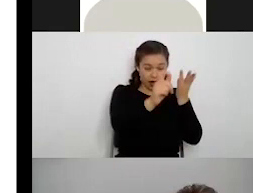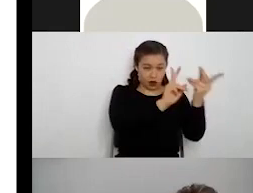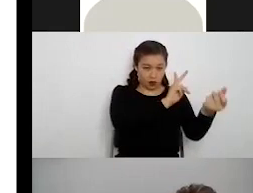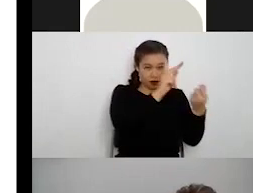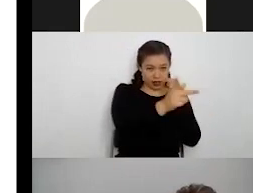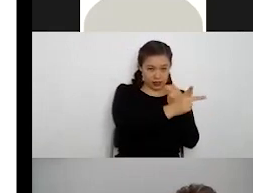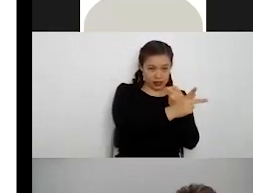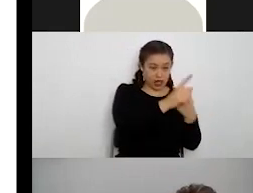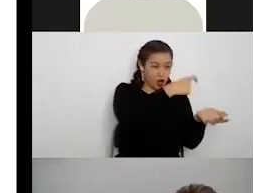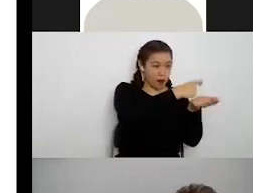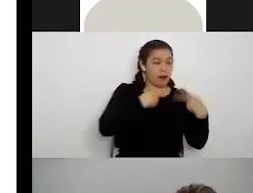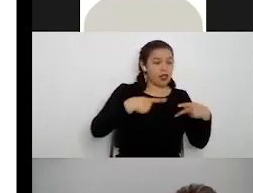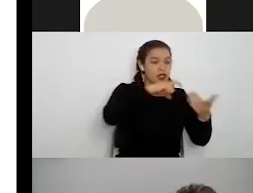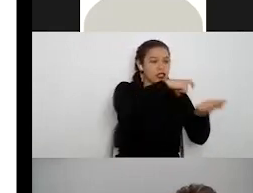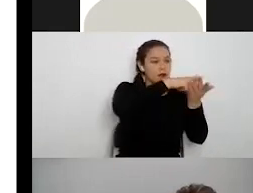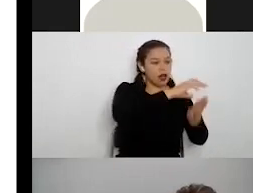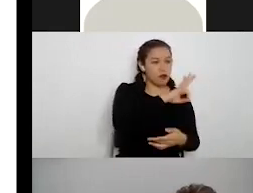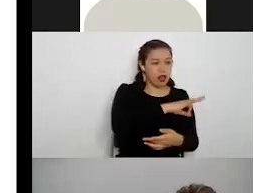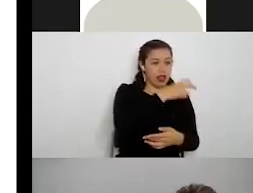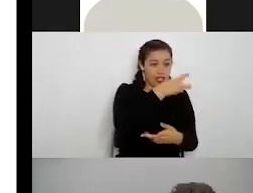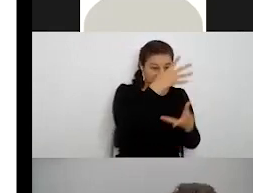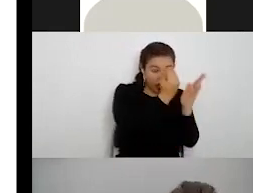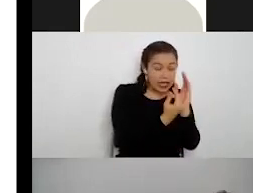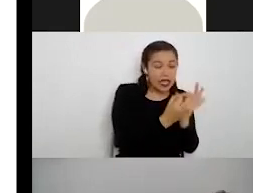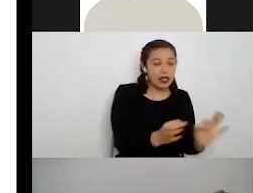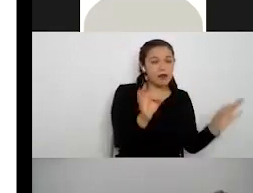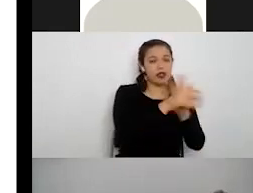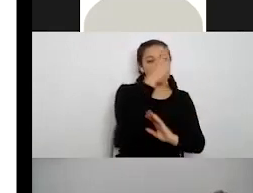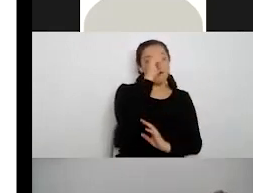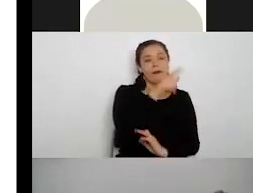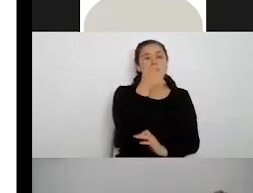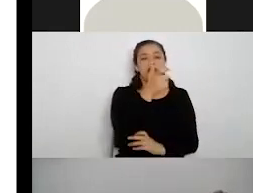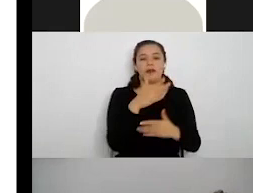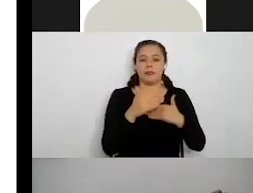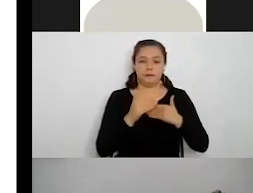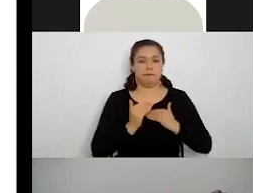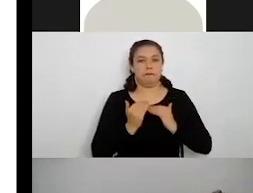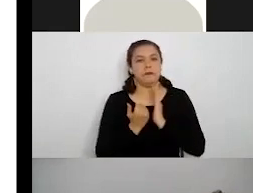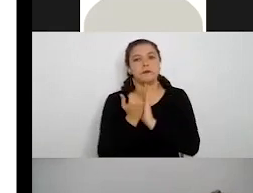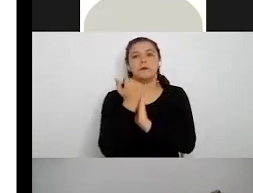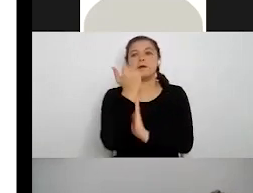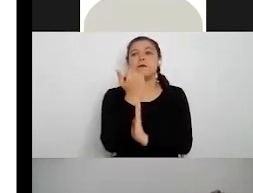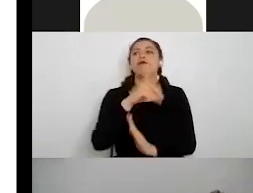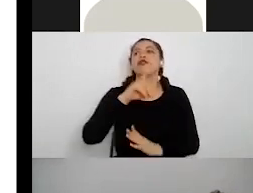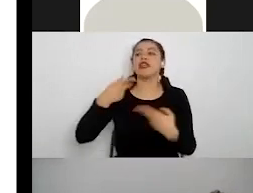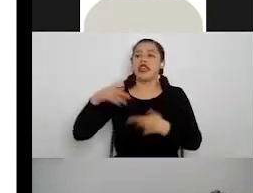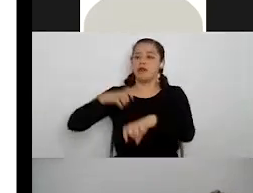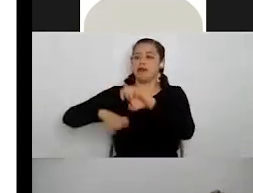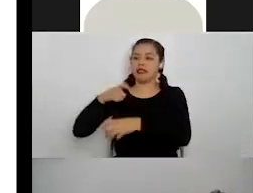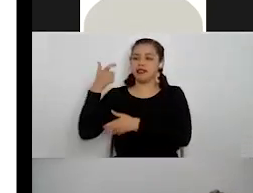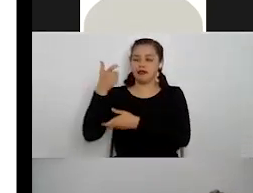es importantísimo para poder hacer que la economía camine y mantener la inversión. Entonces, si en general